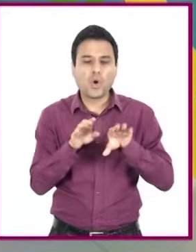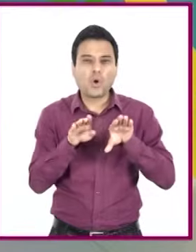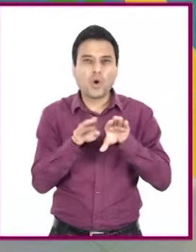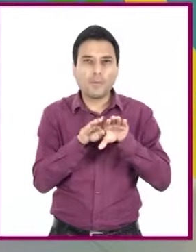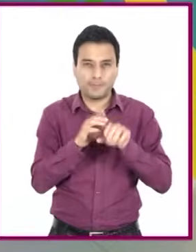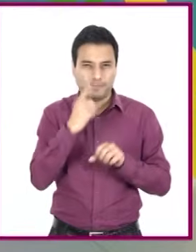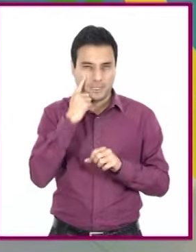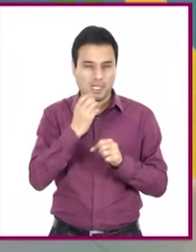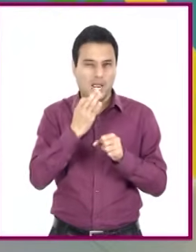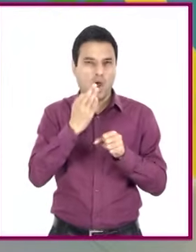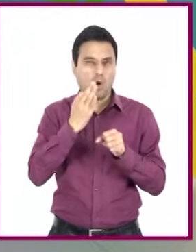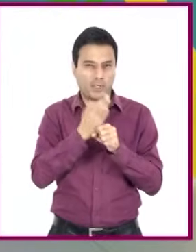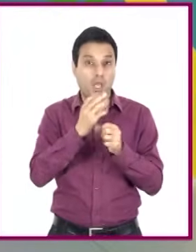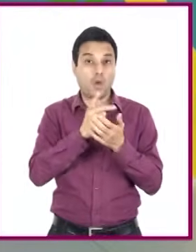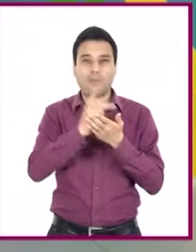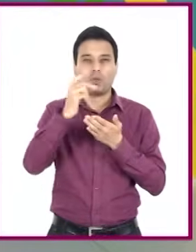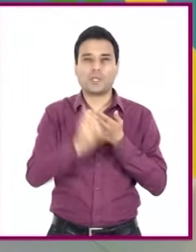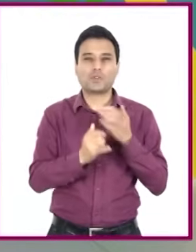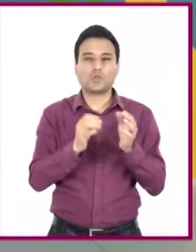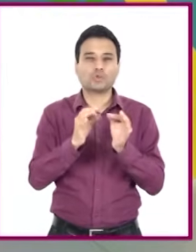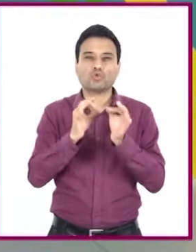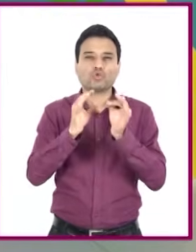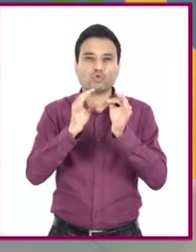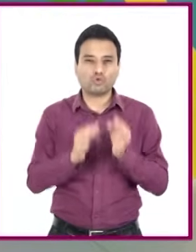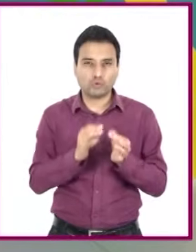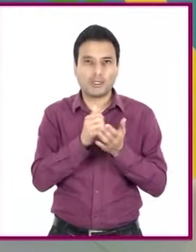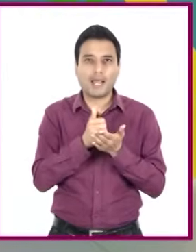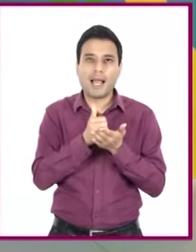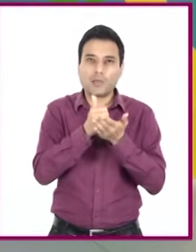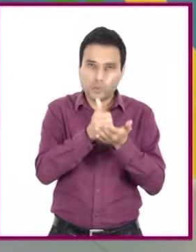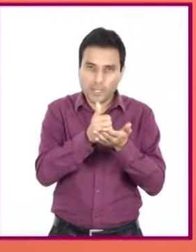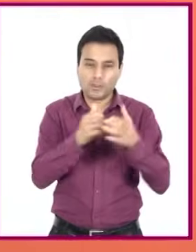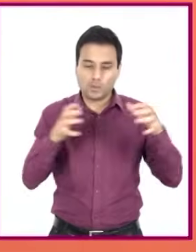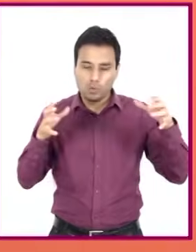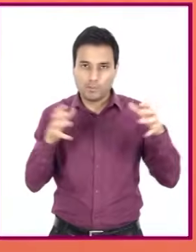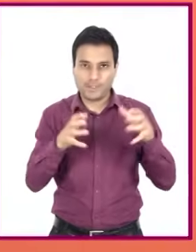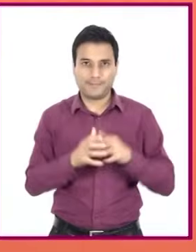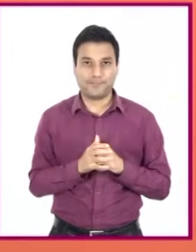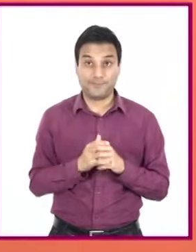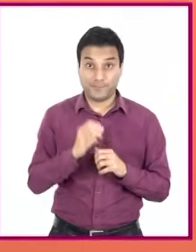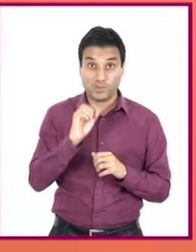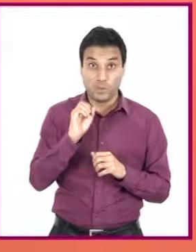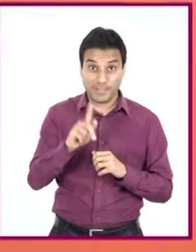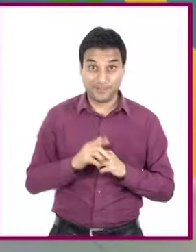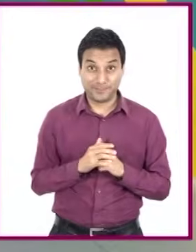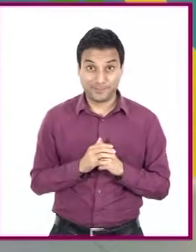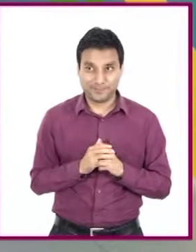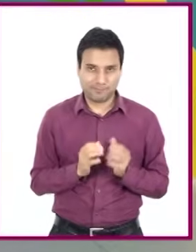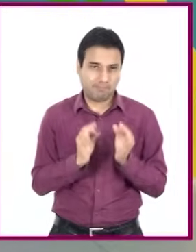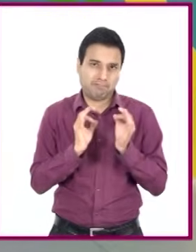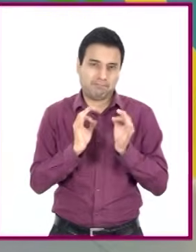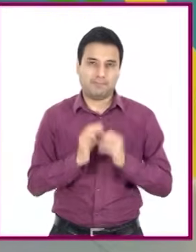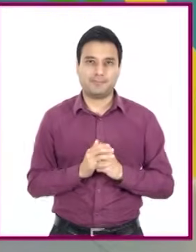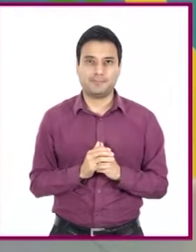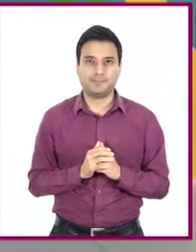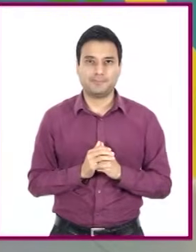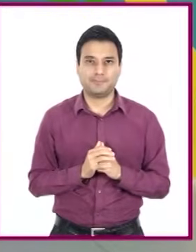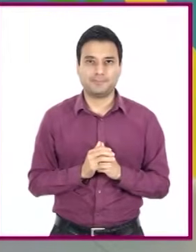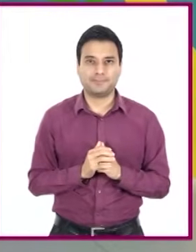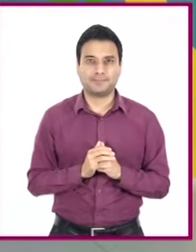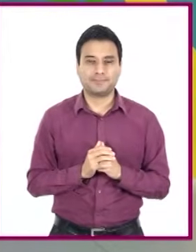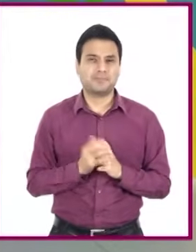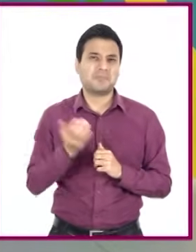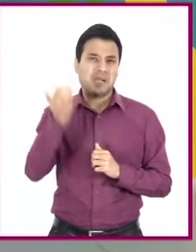proyecto que busque ayudar a nuestras comunidades con este problema? Claro. ¡Excelente! Porque durante las